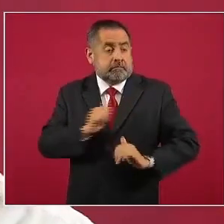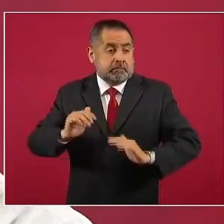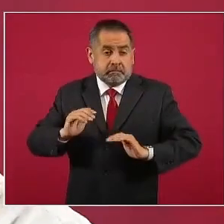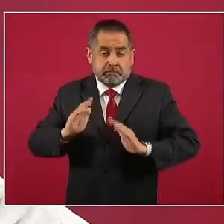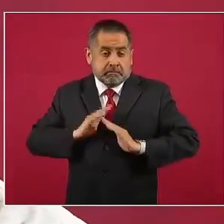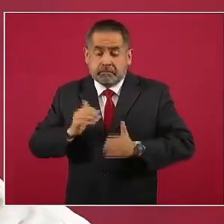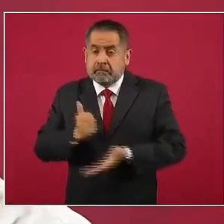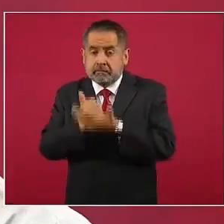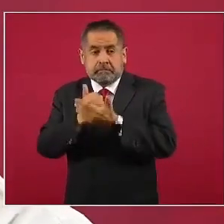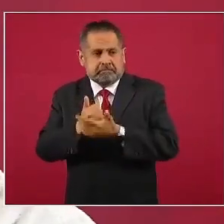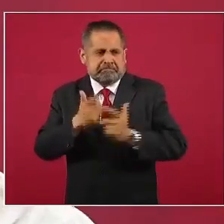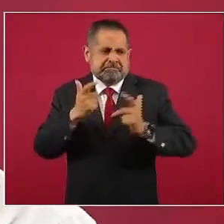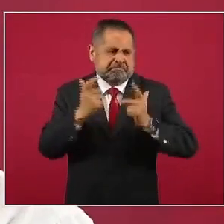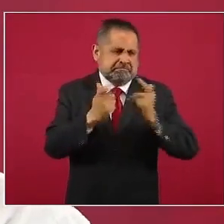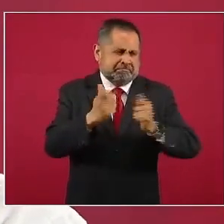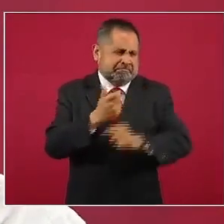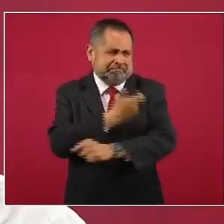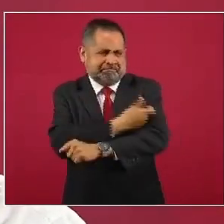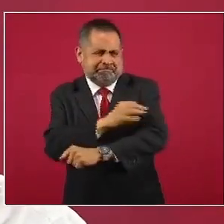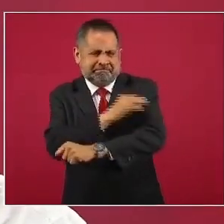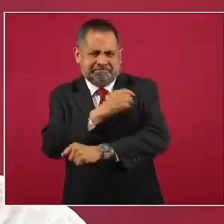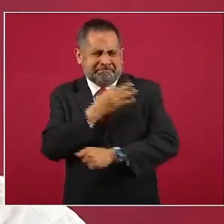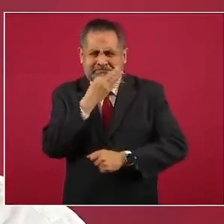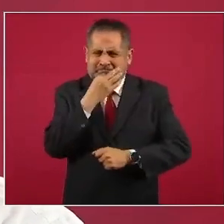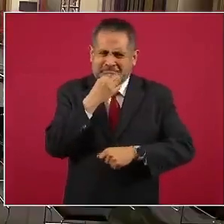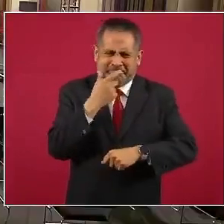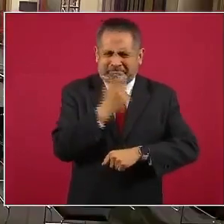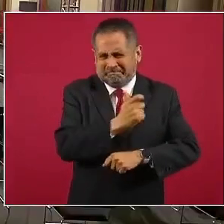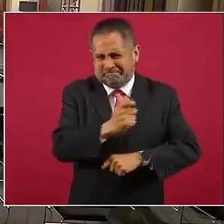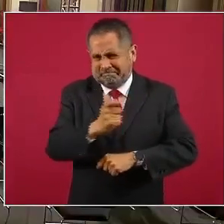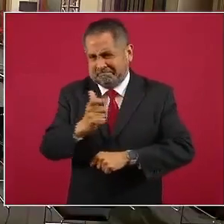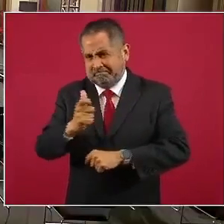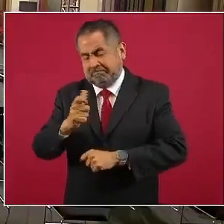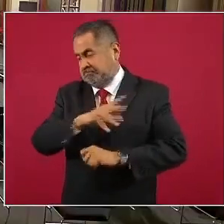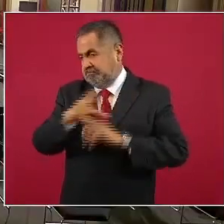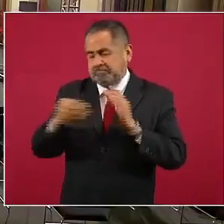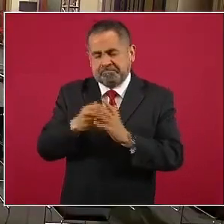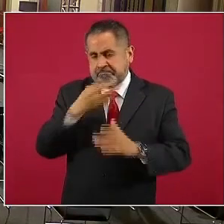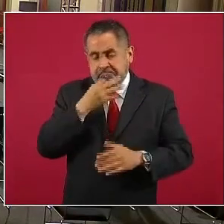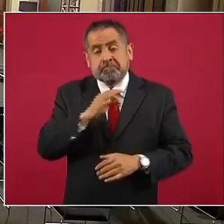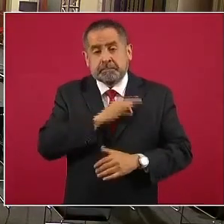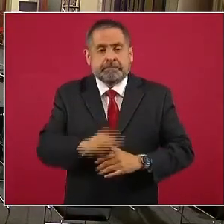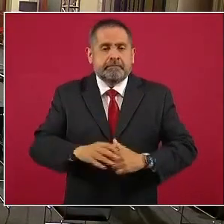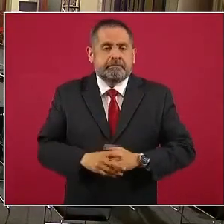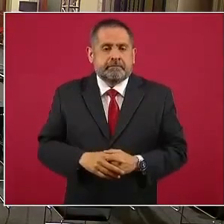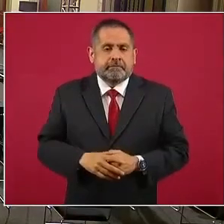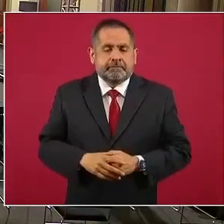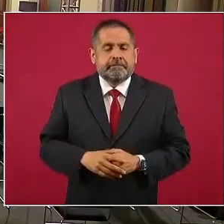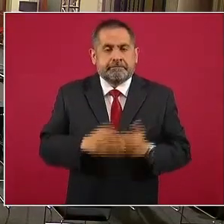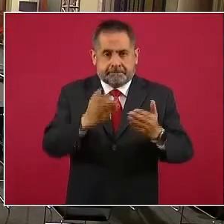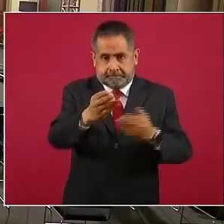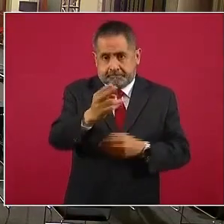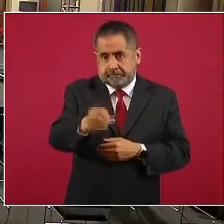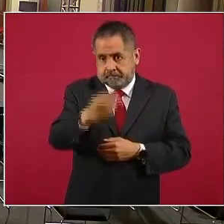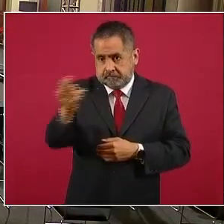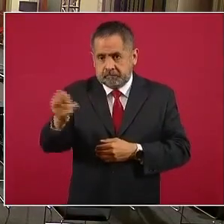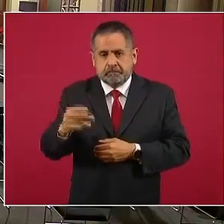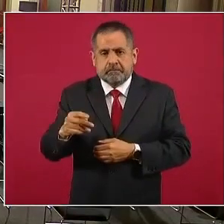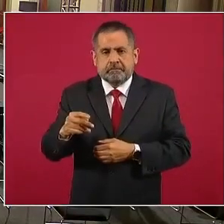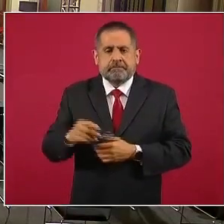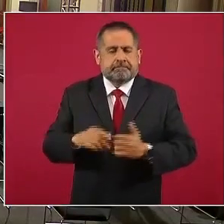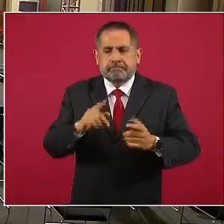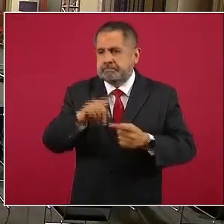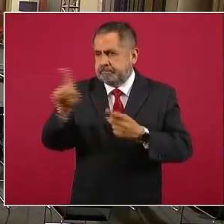estaríamos en posibilidad de vacunarles de manera expedita. Muchas gracias. Estaba usted y luego Liliana Noble y